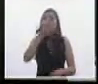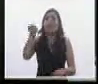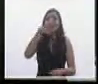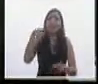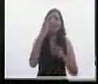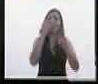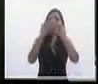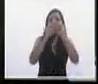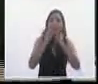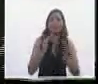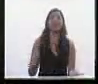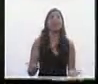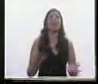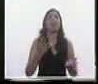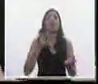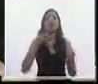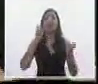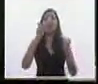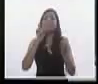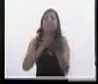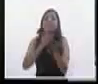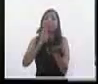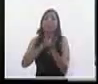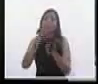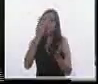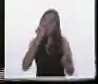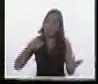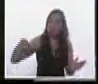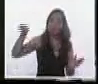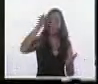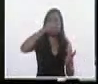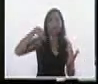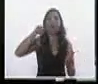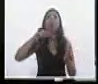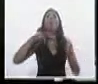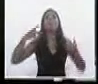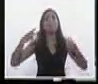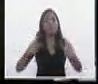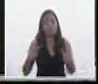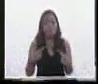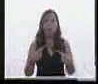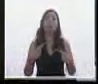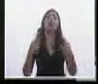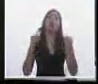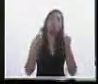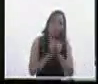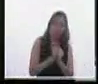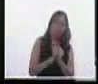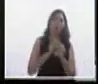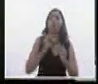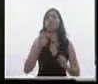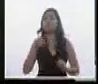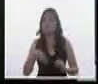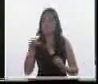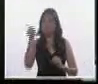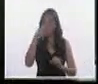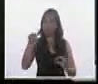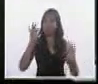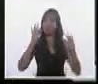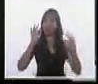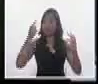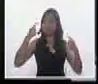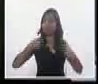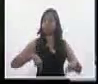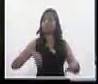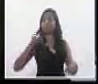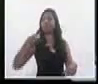ciudad la discapacidad nos involucra a todos personas con y sin porque nadie estamos exentos a poder